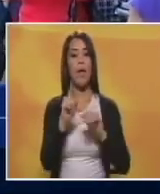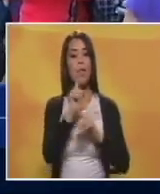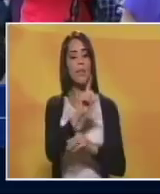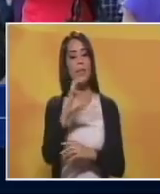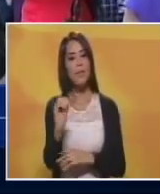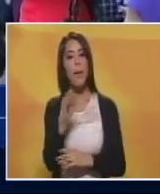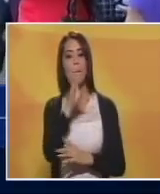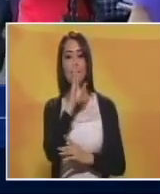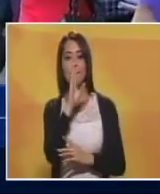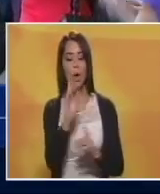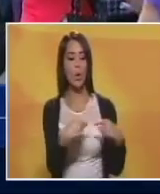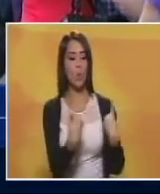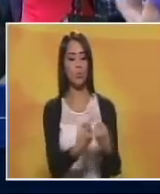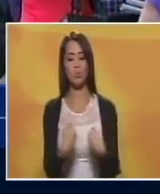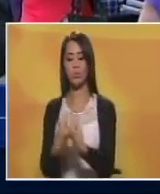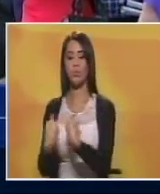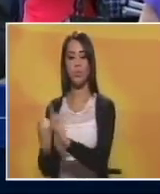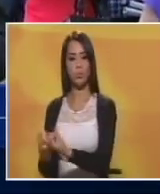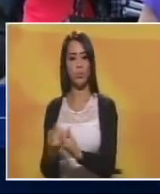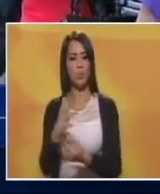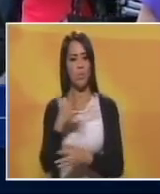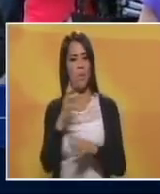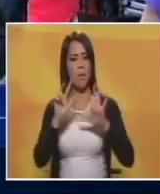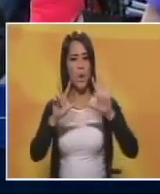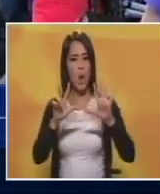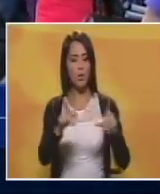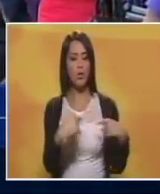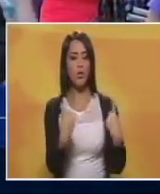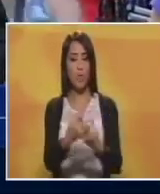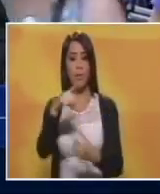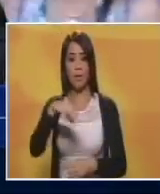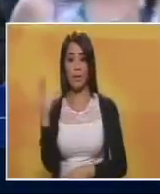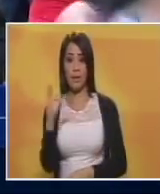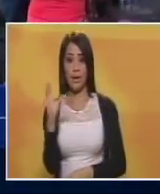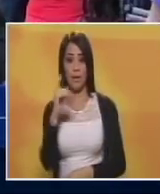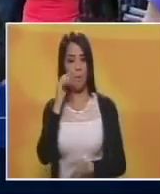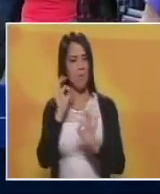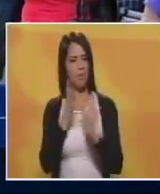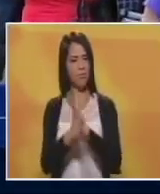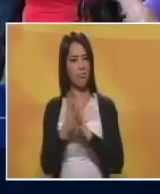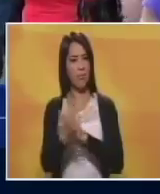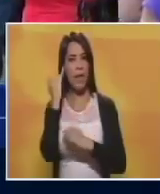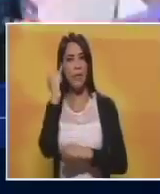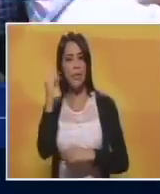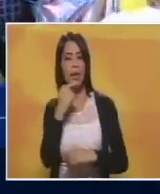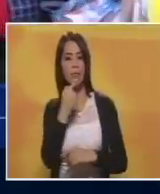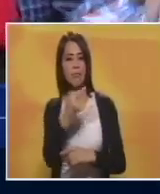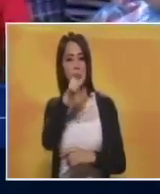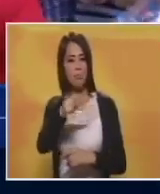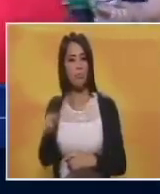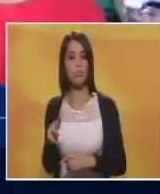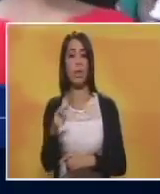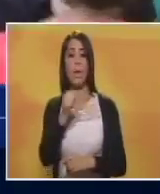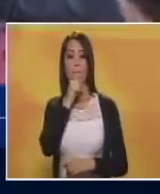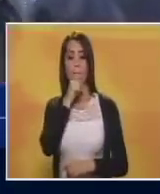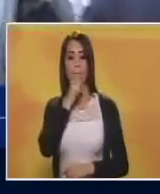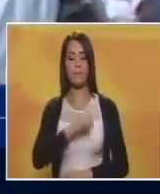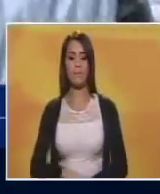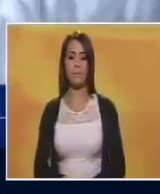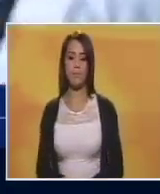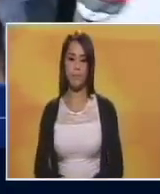entidades bancarias de aproximadamente 8 sectores de la ciudad de Caracas para conocer la opinión de jubilados y